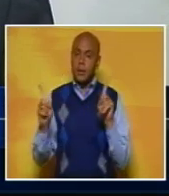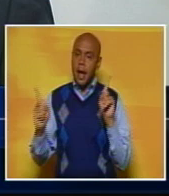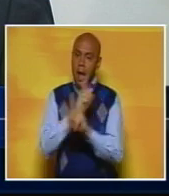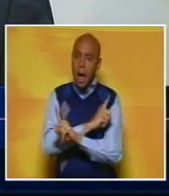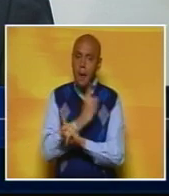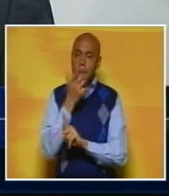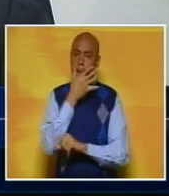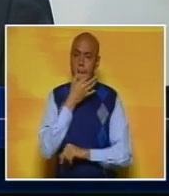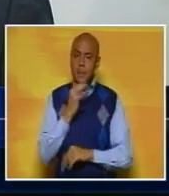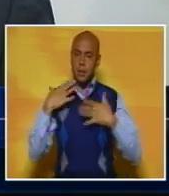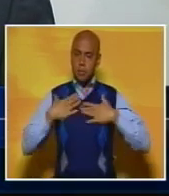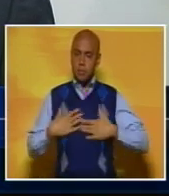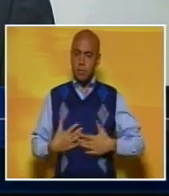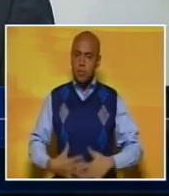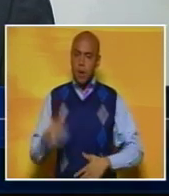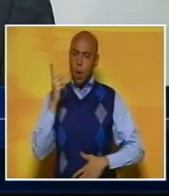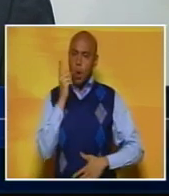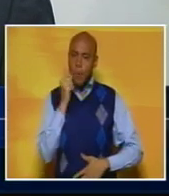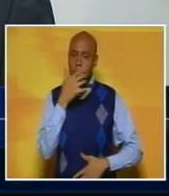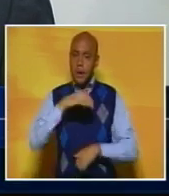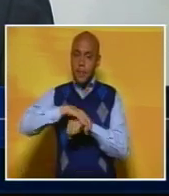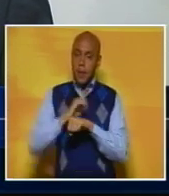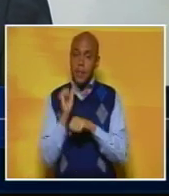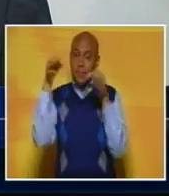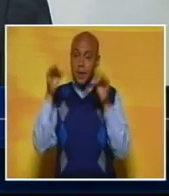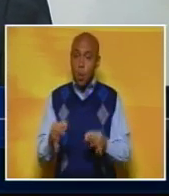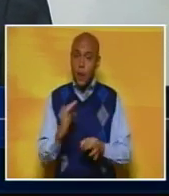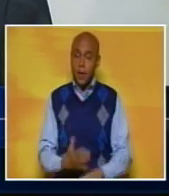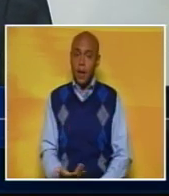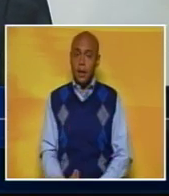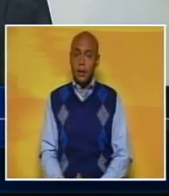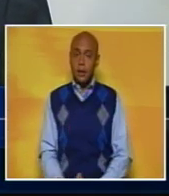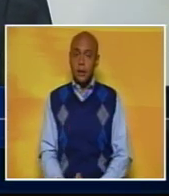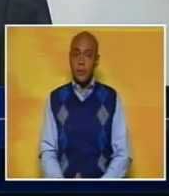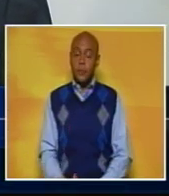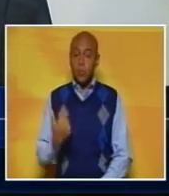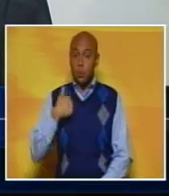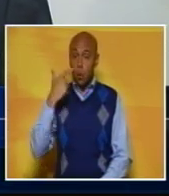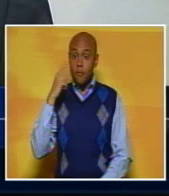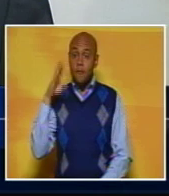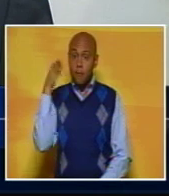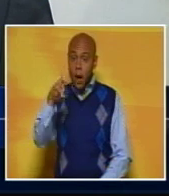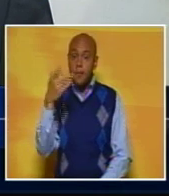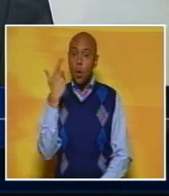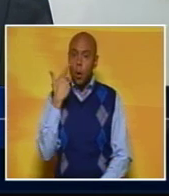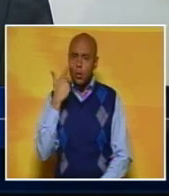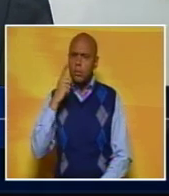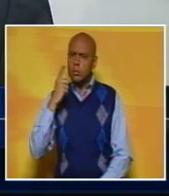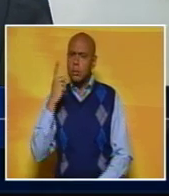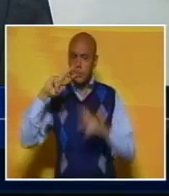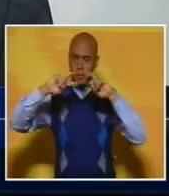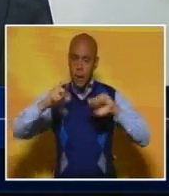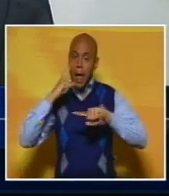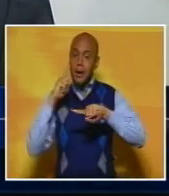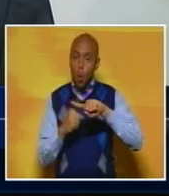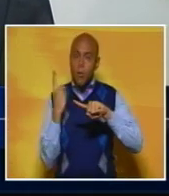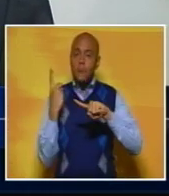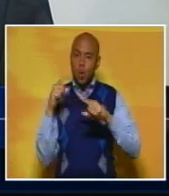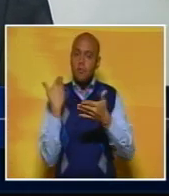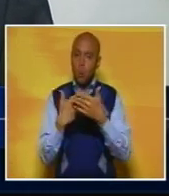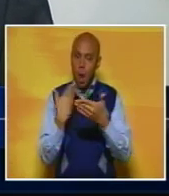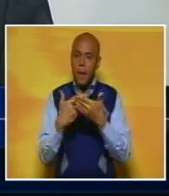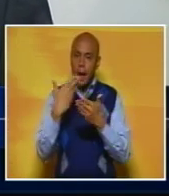alusivas a organismos de seguridad ciudadana. En una de las inspecciones localizamos evidencia de